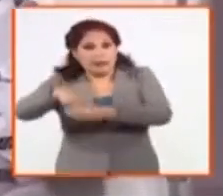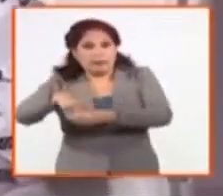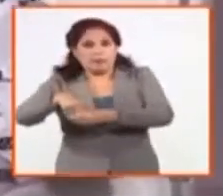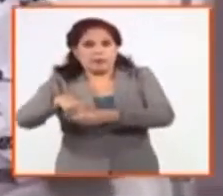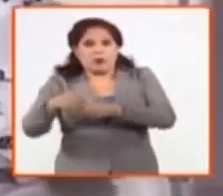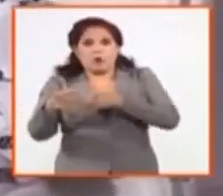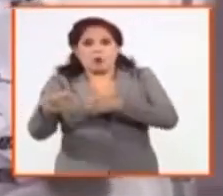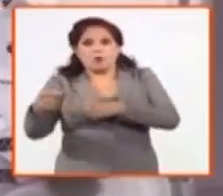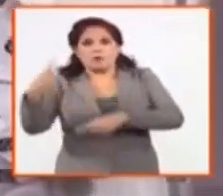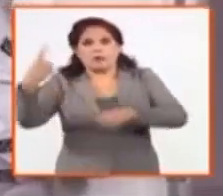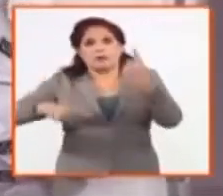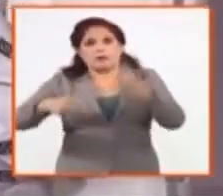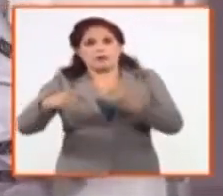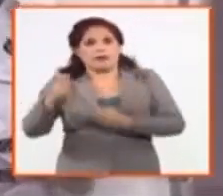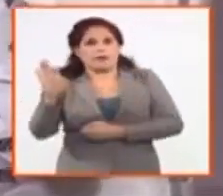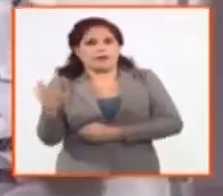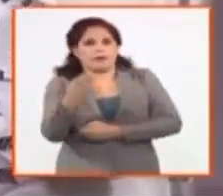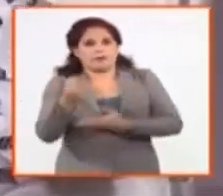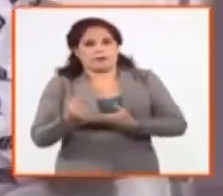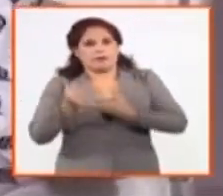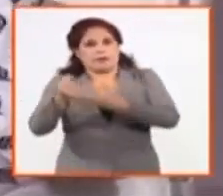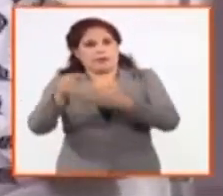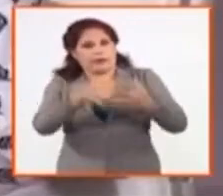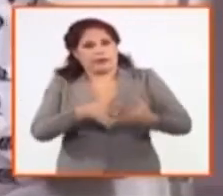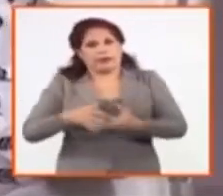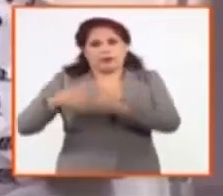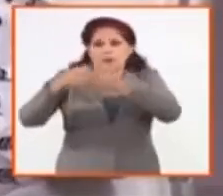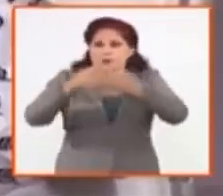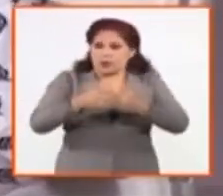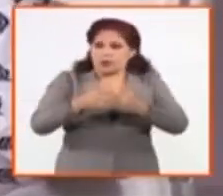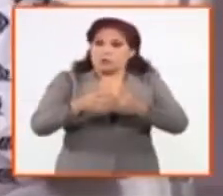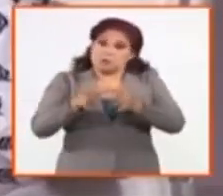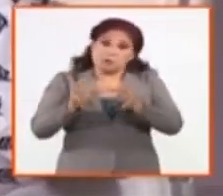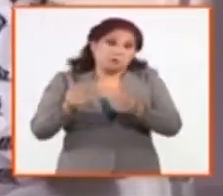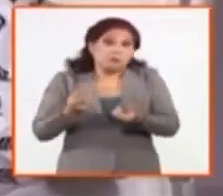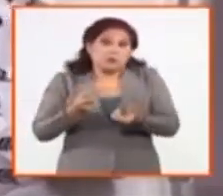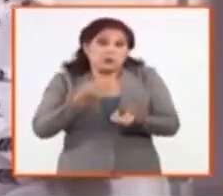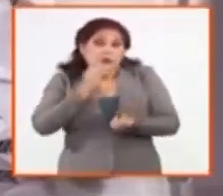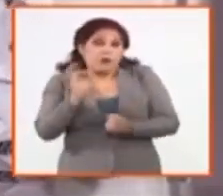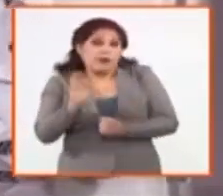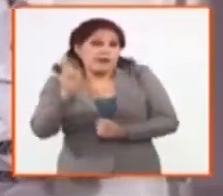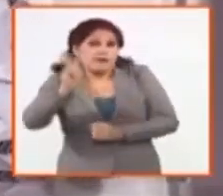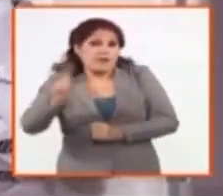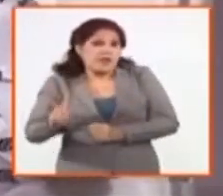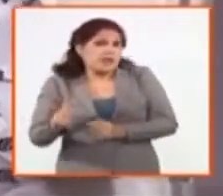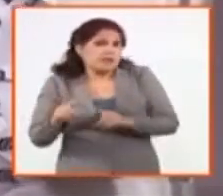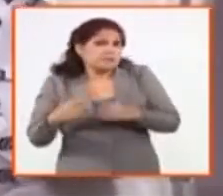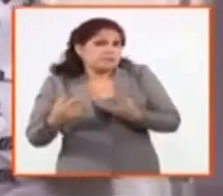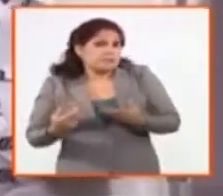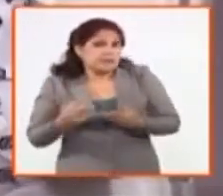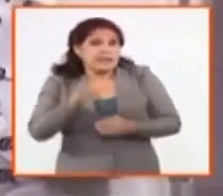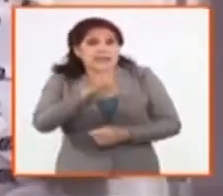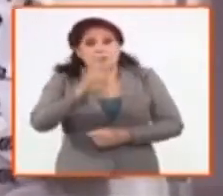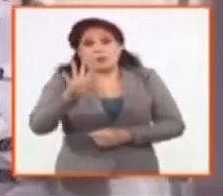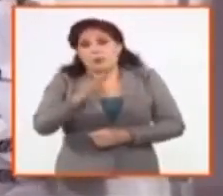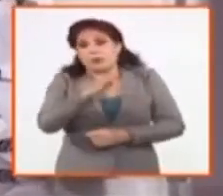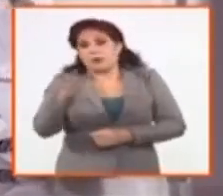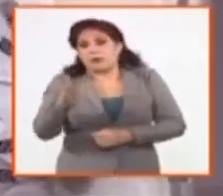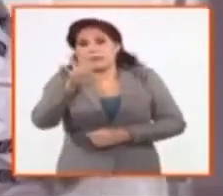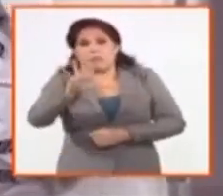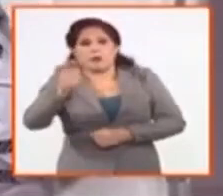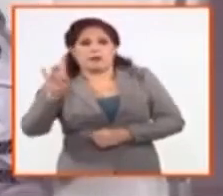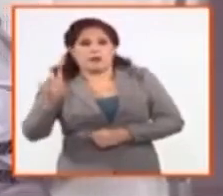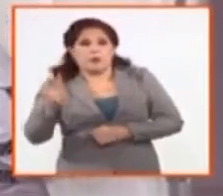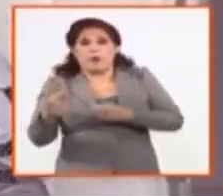contra Francia apoyada por Estados Unidos, la guerra que no era declarada, que fue de 54 y 59, y después la guerra especial, la